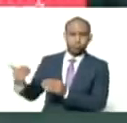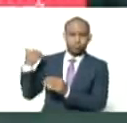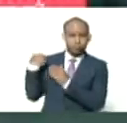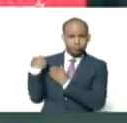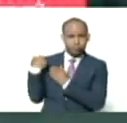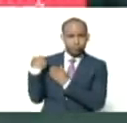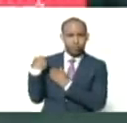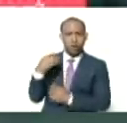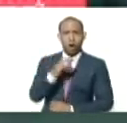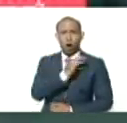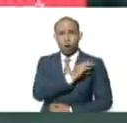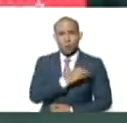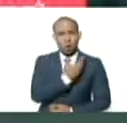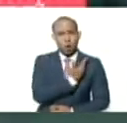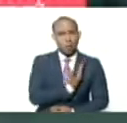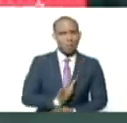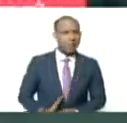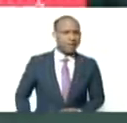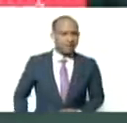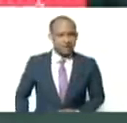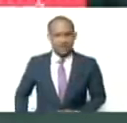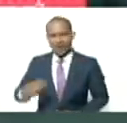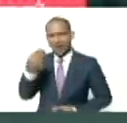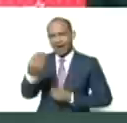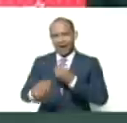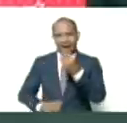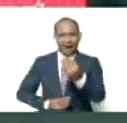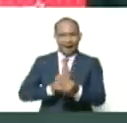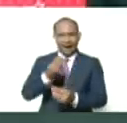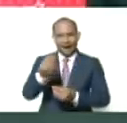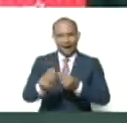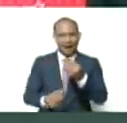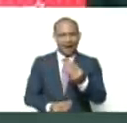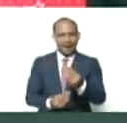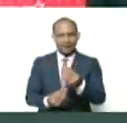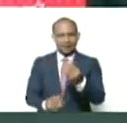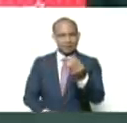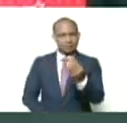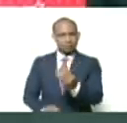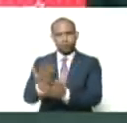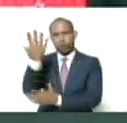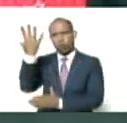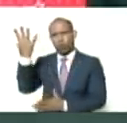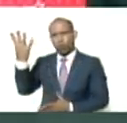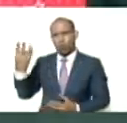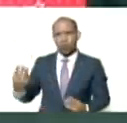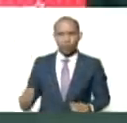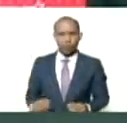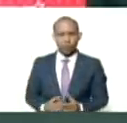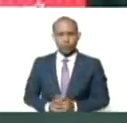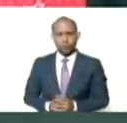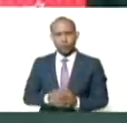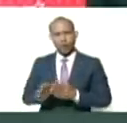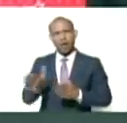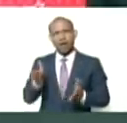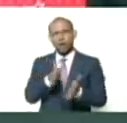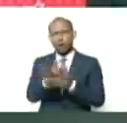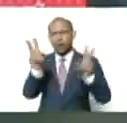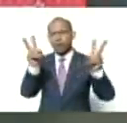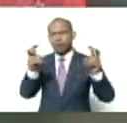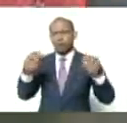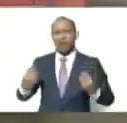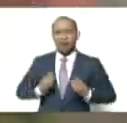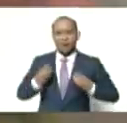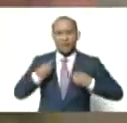presidencial para hacer realidad, llevar la vida del comandante Chávez al